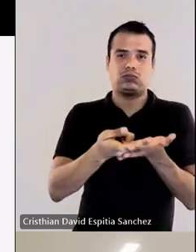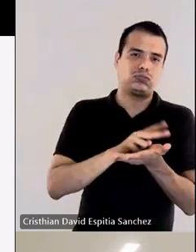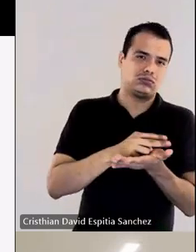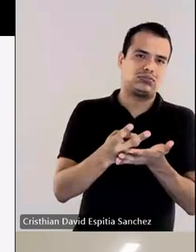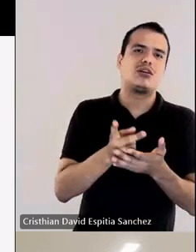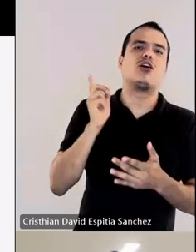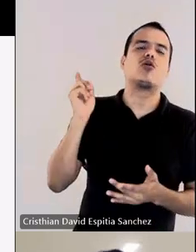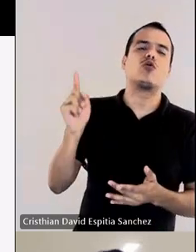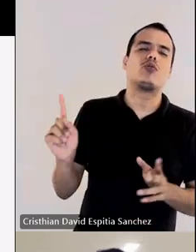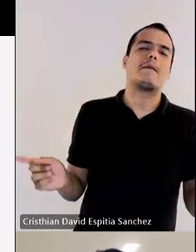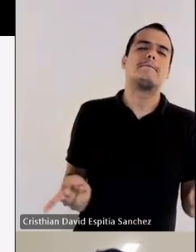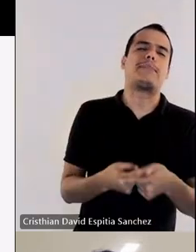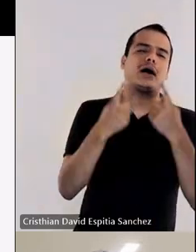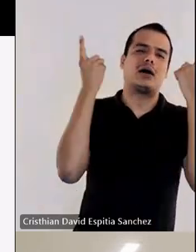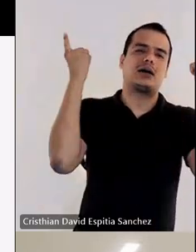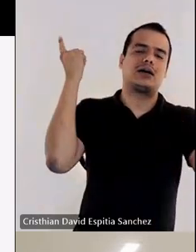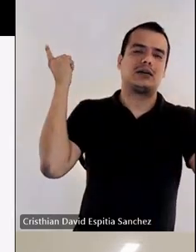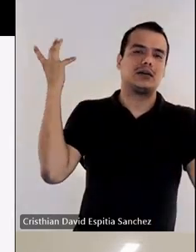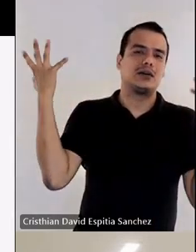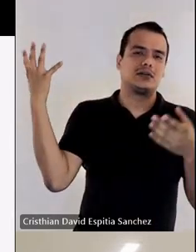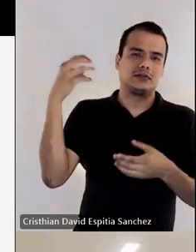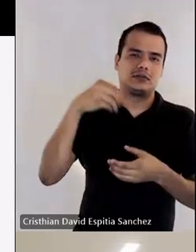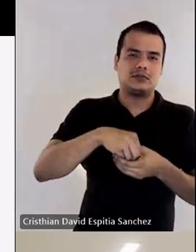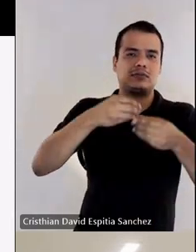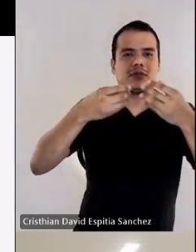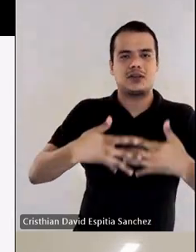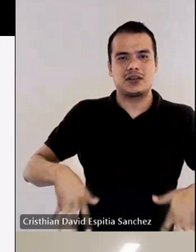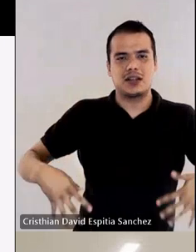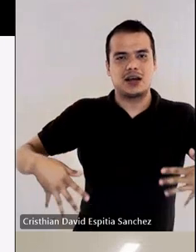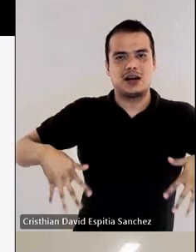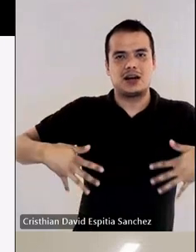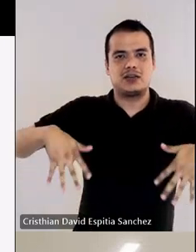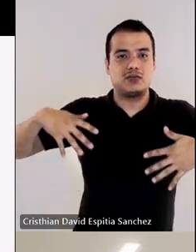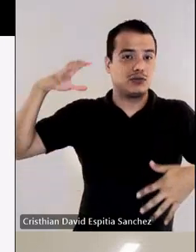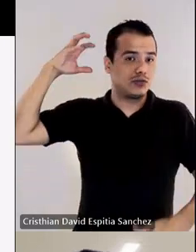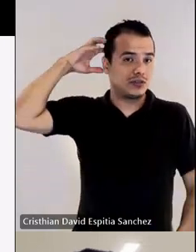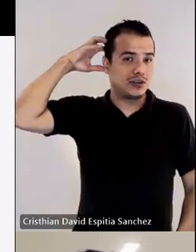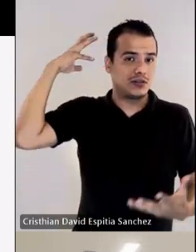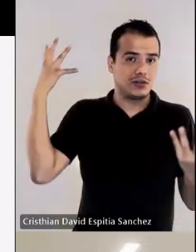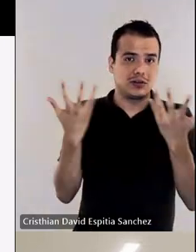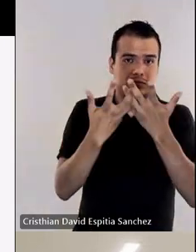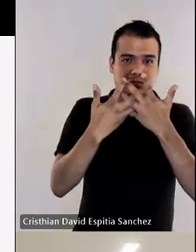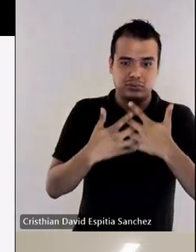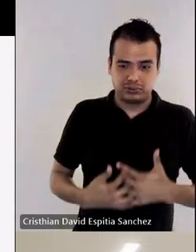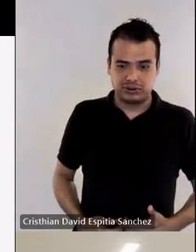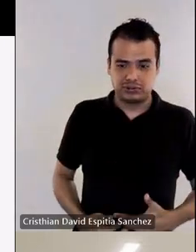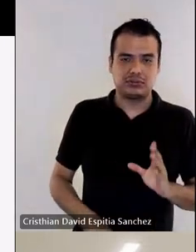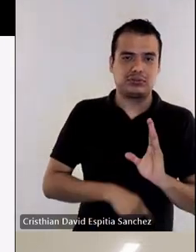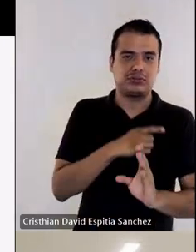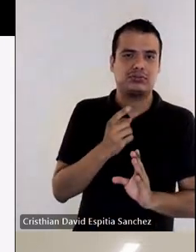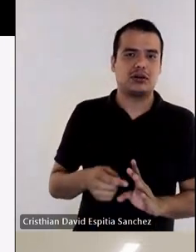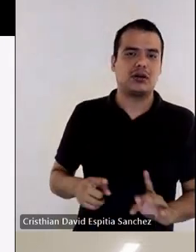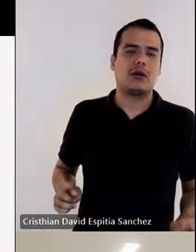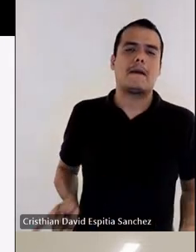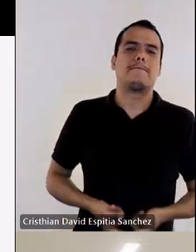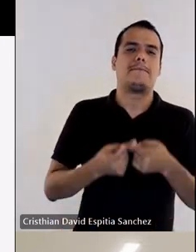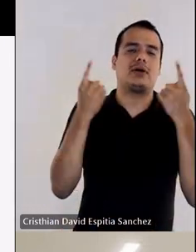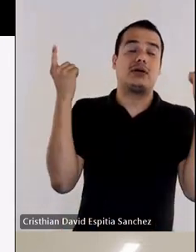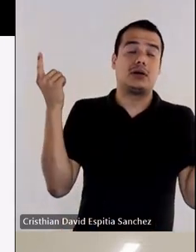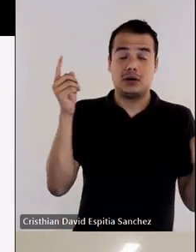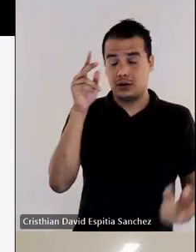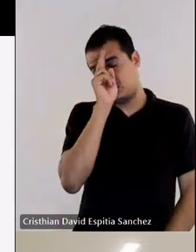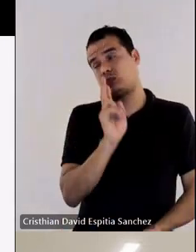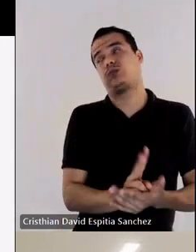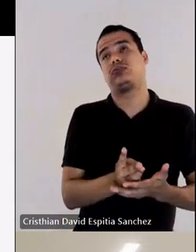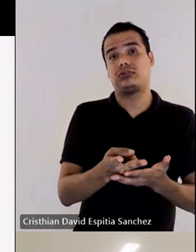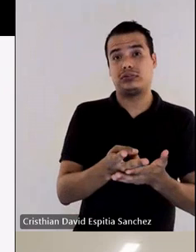una situación de crisis nerviosa interna entre el cerebro y toda la parte nerviosa y se produce una pérdida